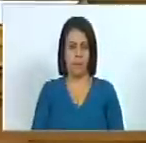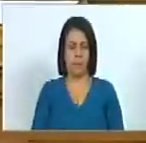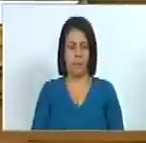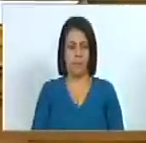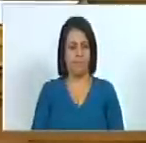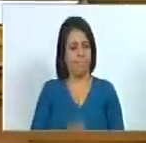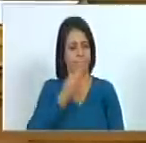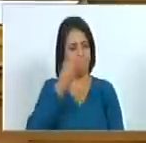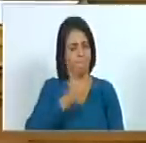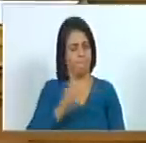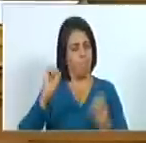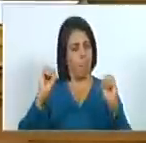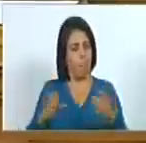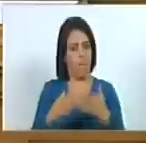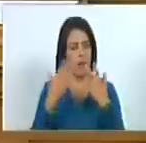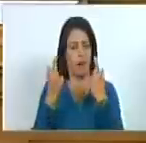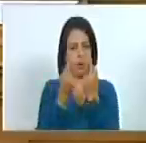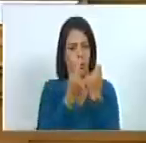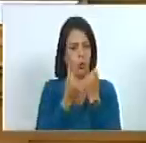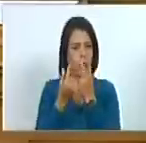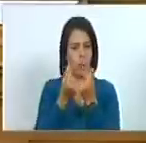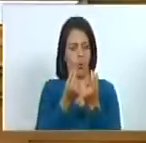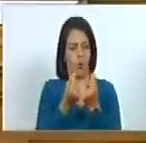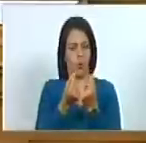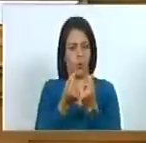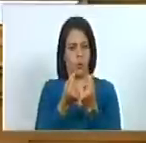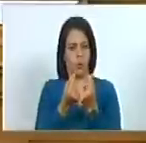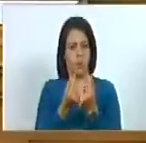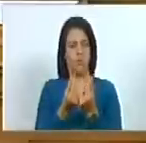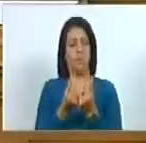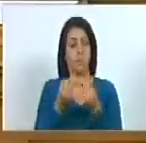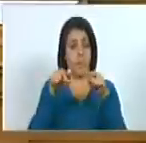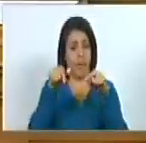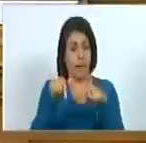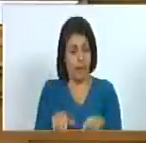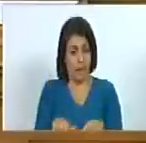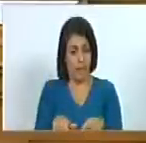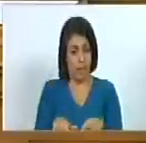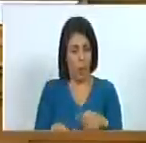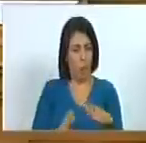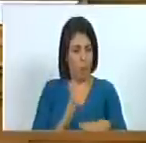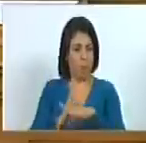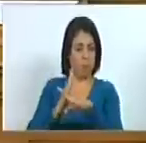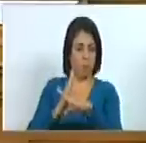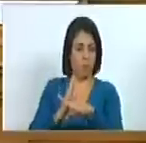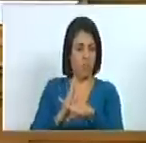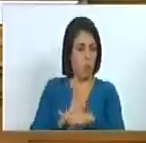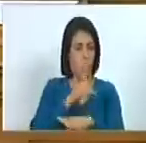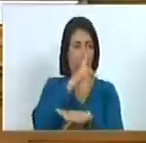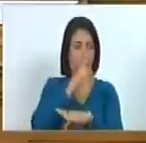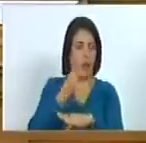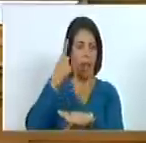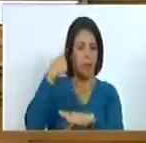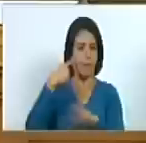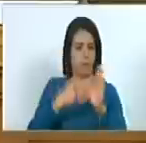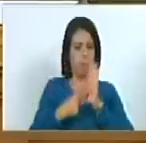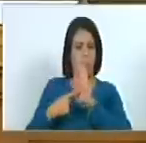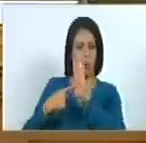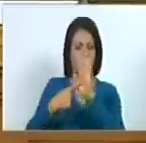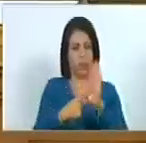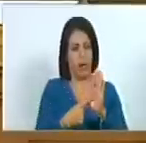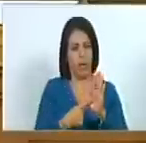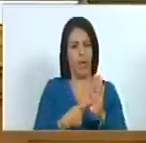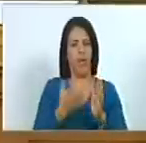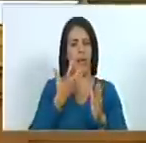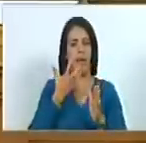es un verdadero milagro económico que en medio de ese cerco brutal que tenemos, y ayer tuvimos un ejemplo